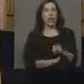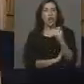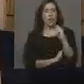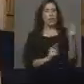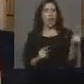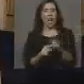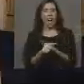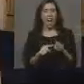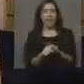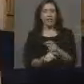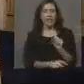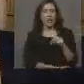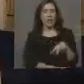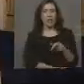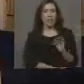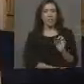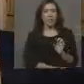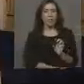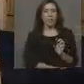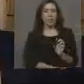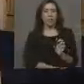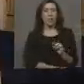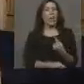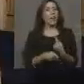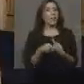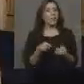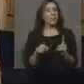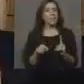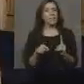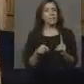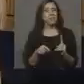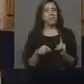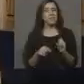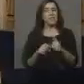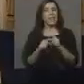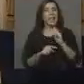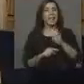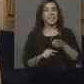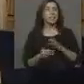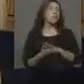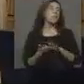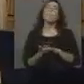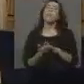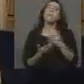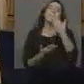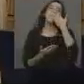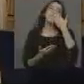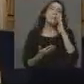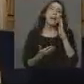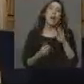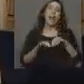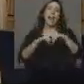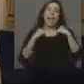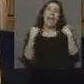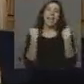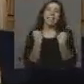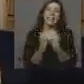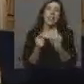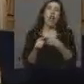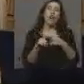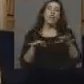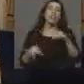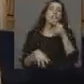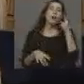abusivo que está haciendo la ANFP. Distinto sería si las exigencias fuesen, por ejemplo, el mejoramiento del estadio u otras facilidades